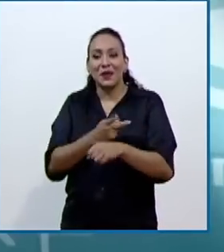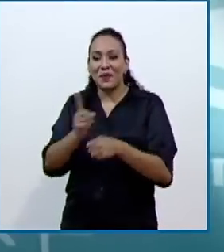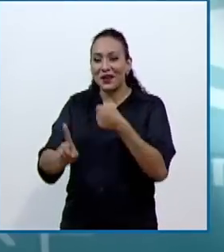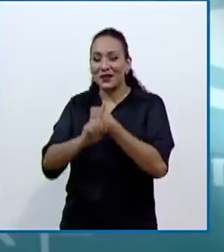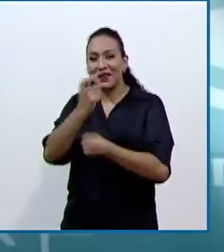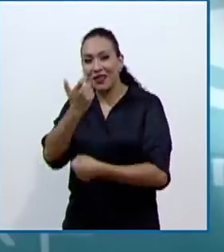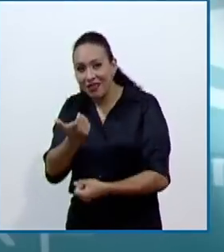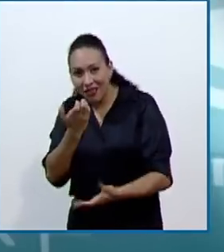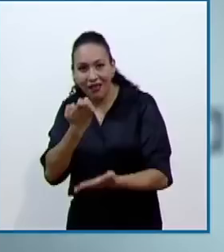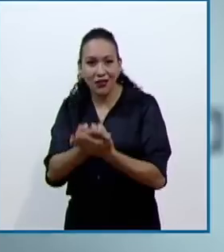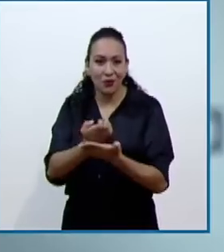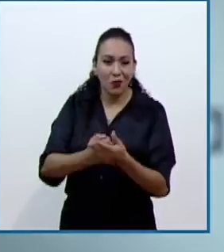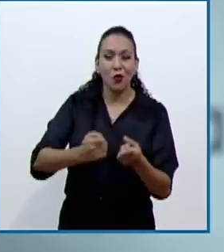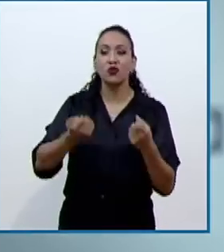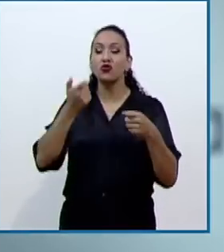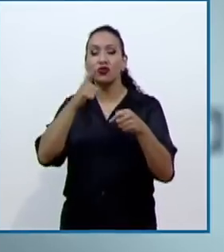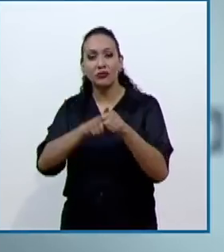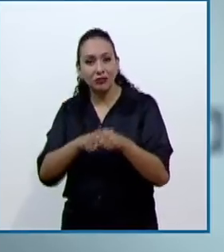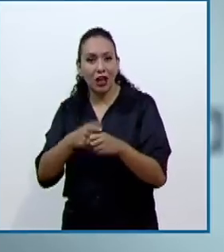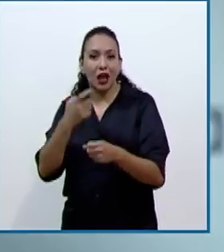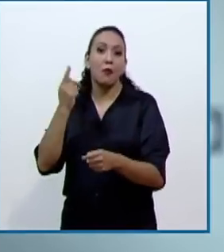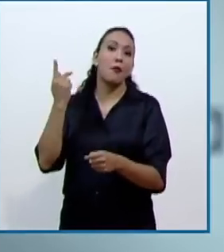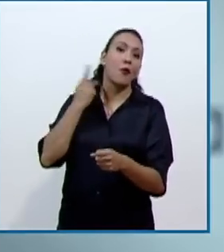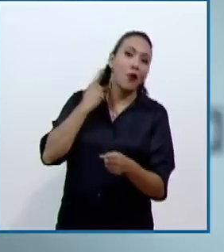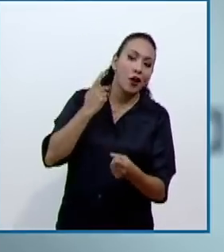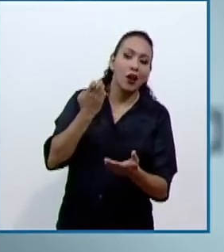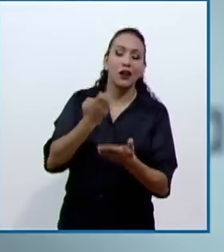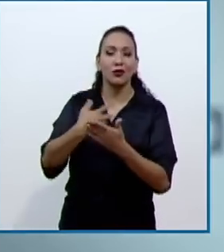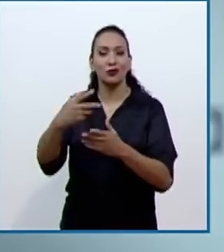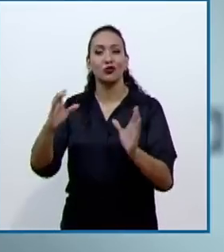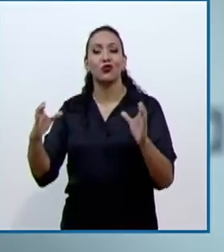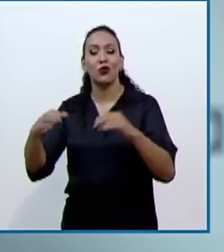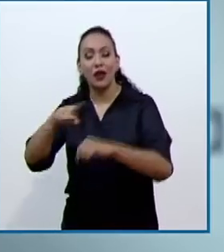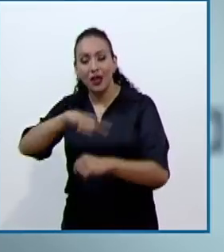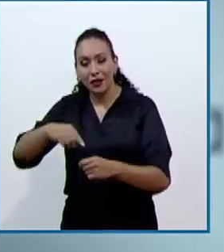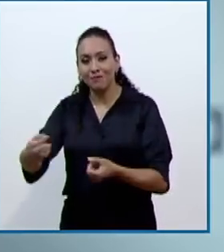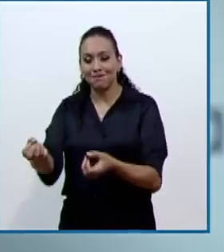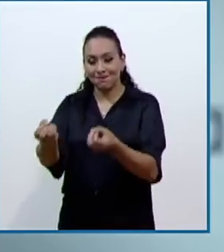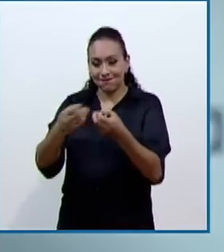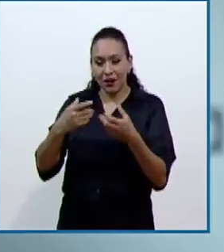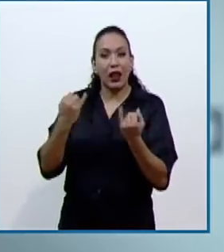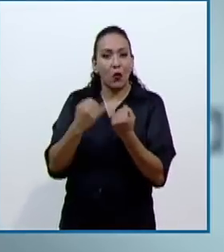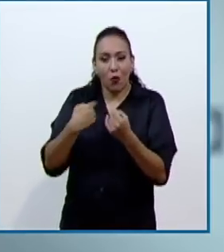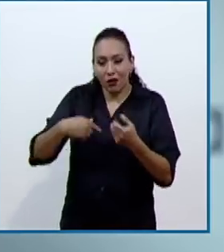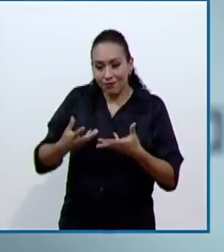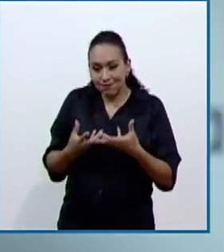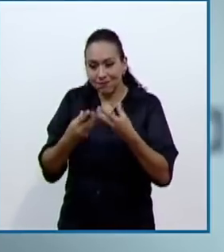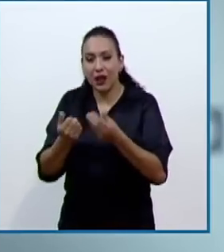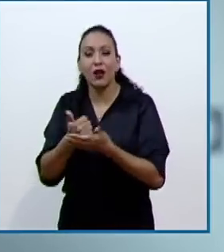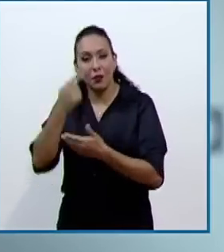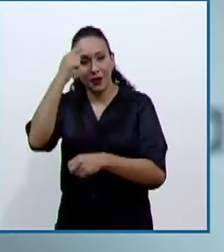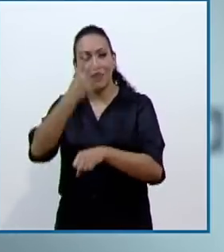económicos, políticos, que de una u otra manera quizás van a llegar a un proceso y que en el futuro lo vamos a resolver.